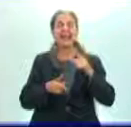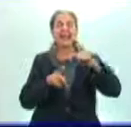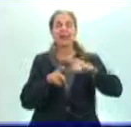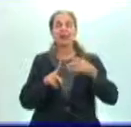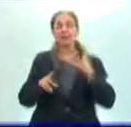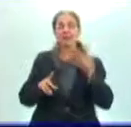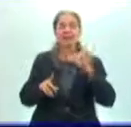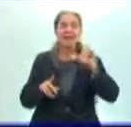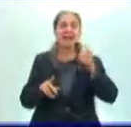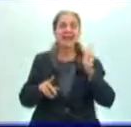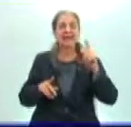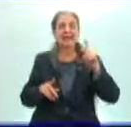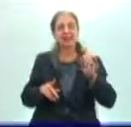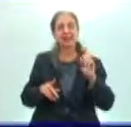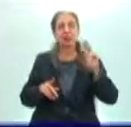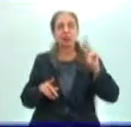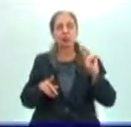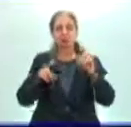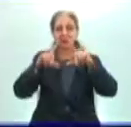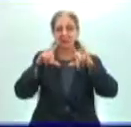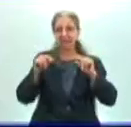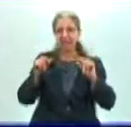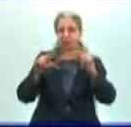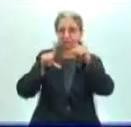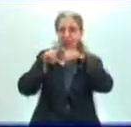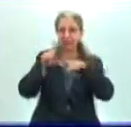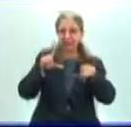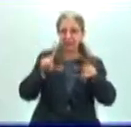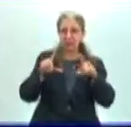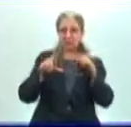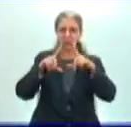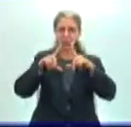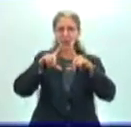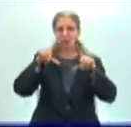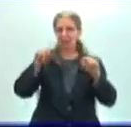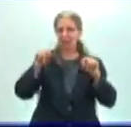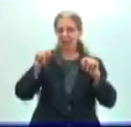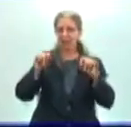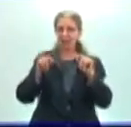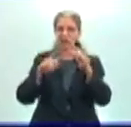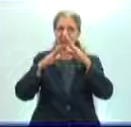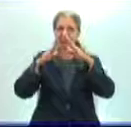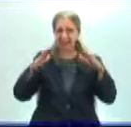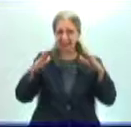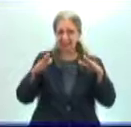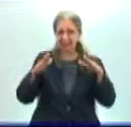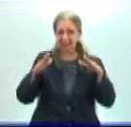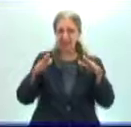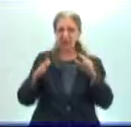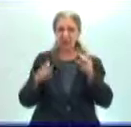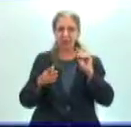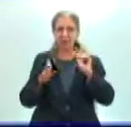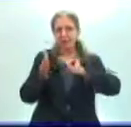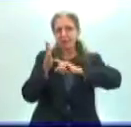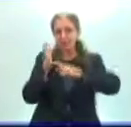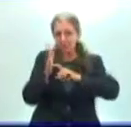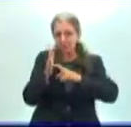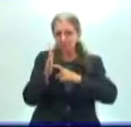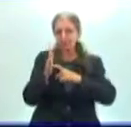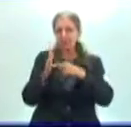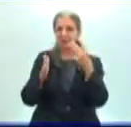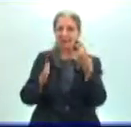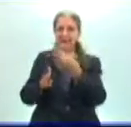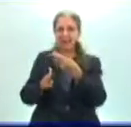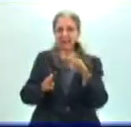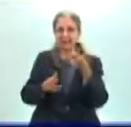cateto dice: en un triángulo rectángulo, el cuadrado de un cateto es igual al producto de la hipotenusa por